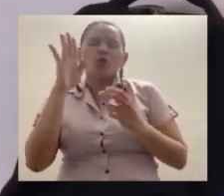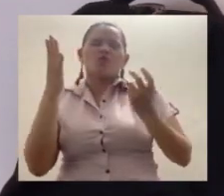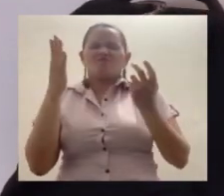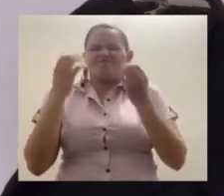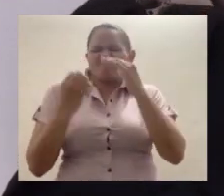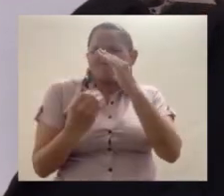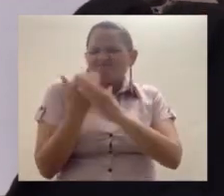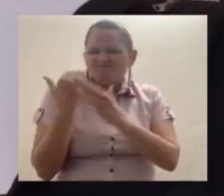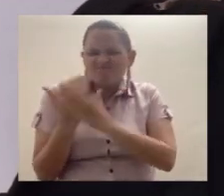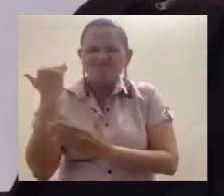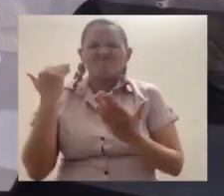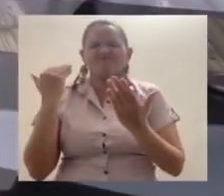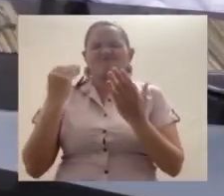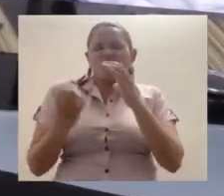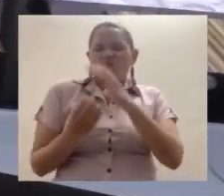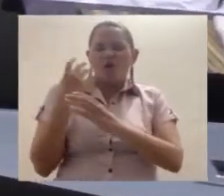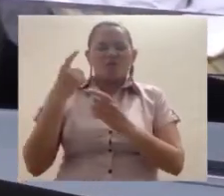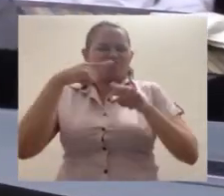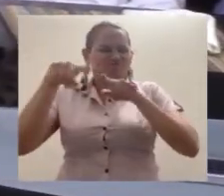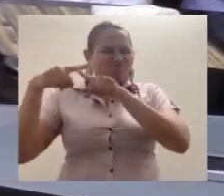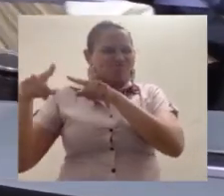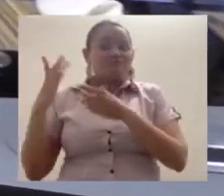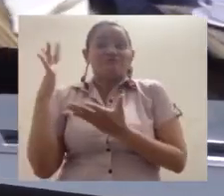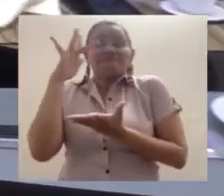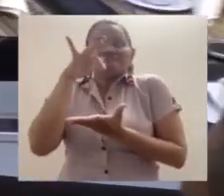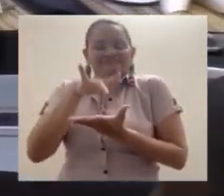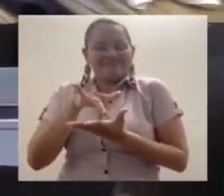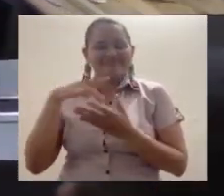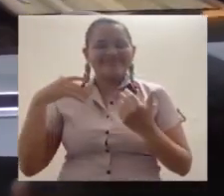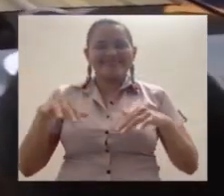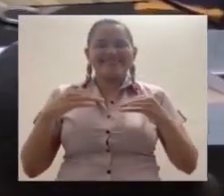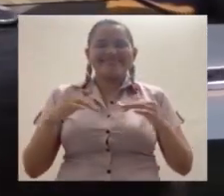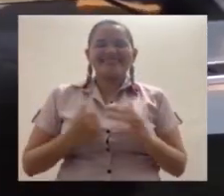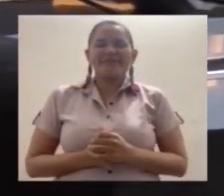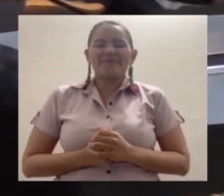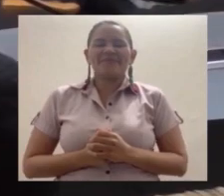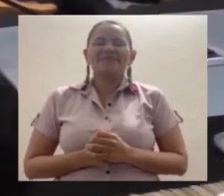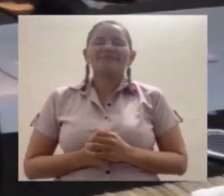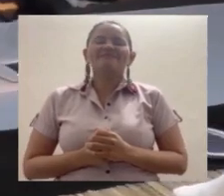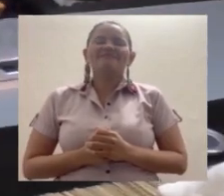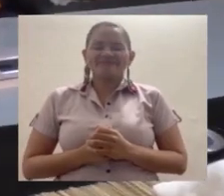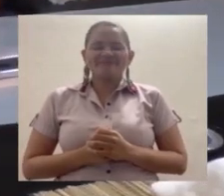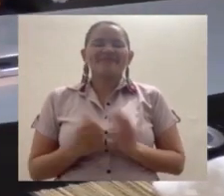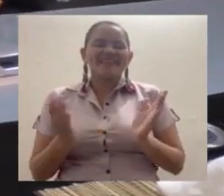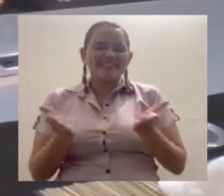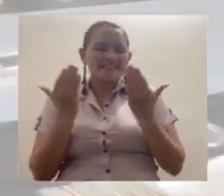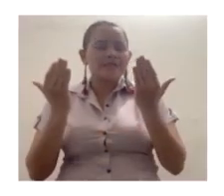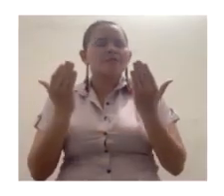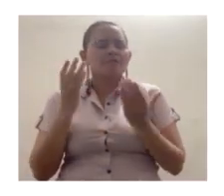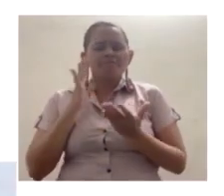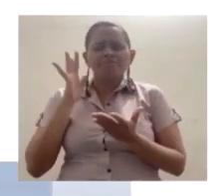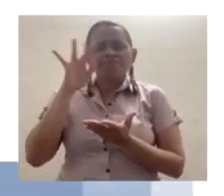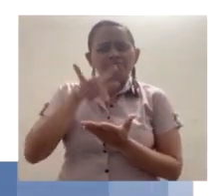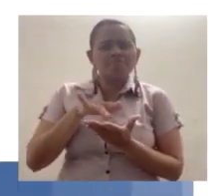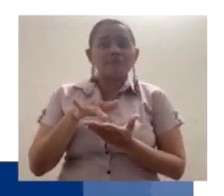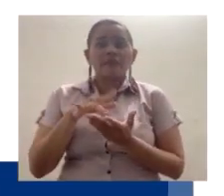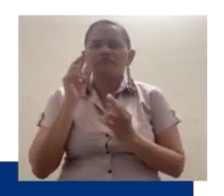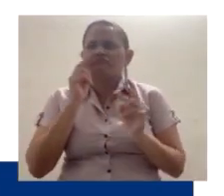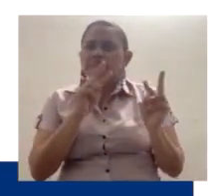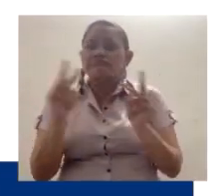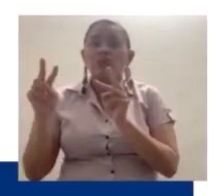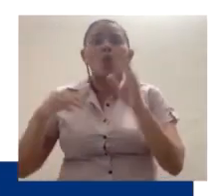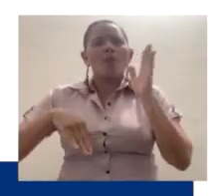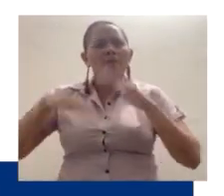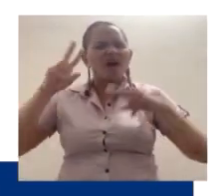de Ciencia, Tecnología e Innovación de Colombia. Son un referente en materia de investigación porque han hecho esfuerzos enormes